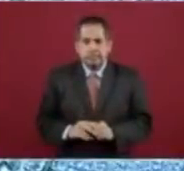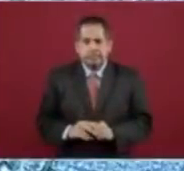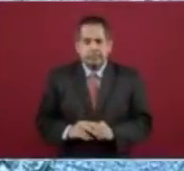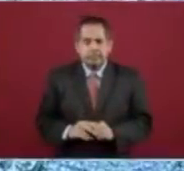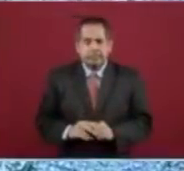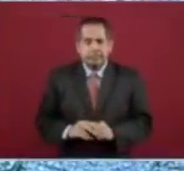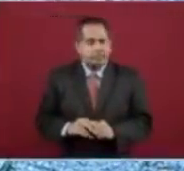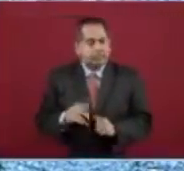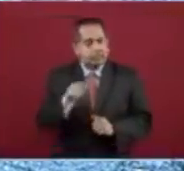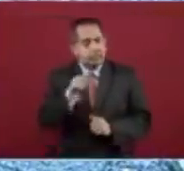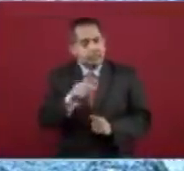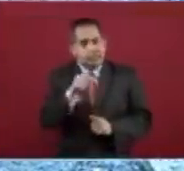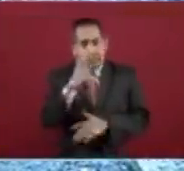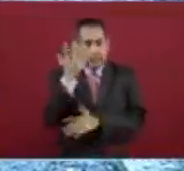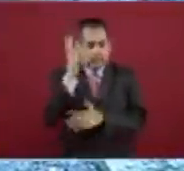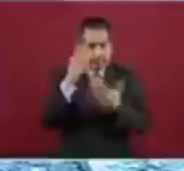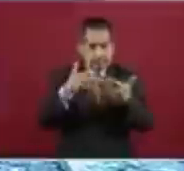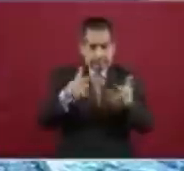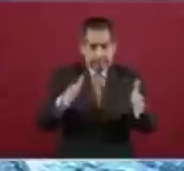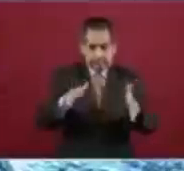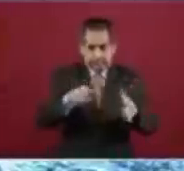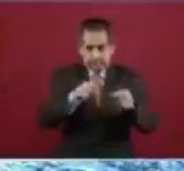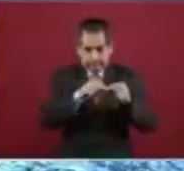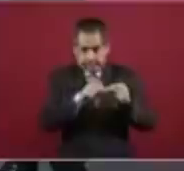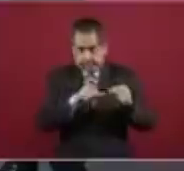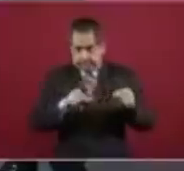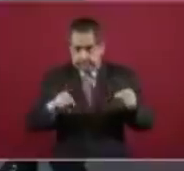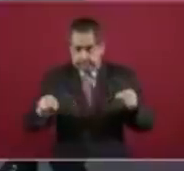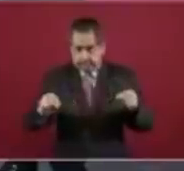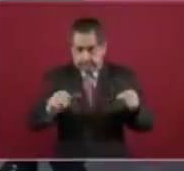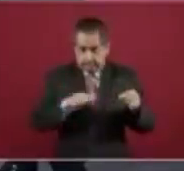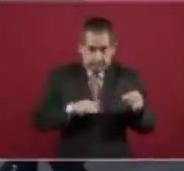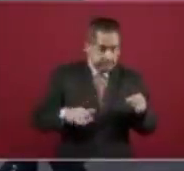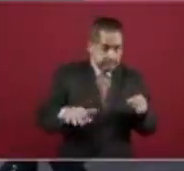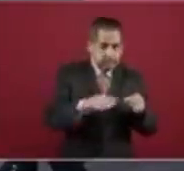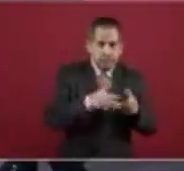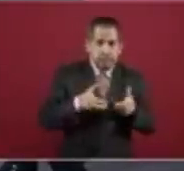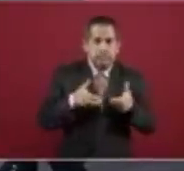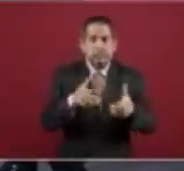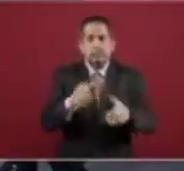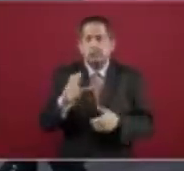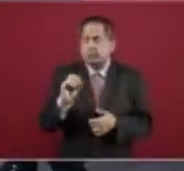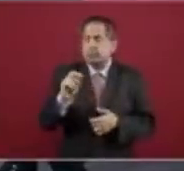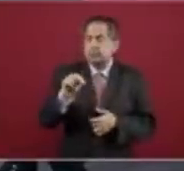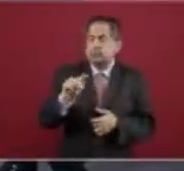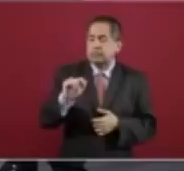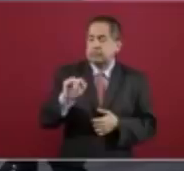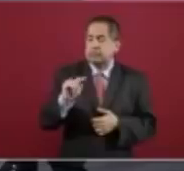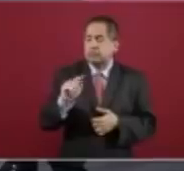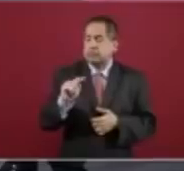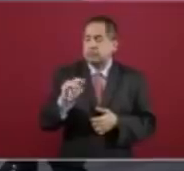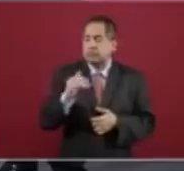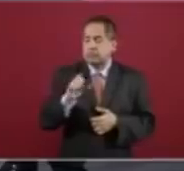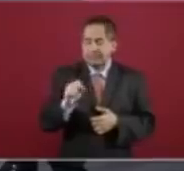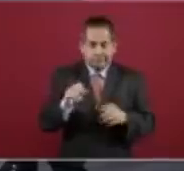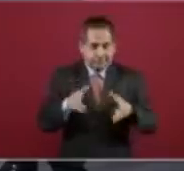la apertura del parque en toda esta área de Constituyentes hasta esta zona es muy importante,